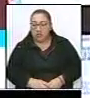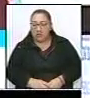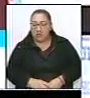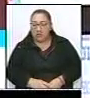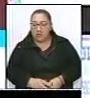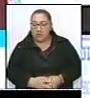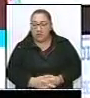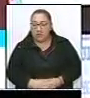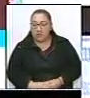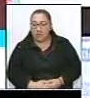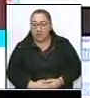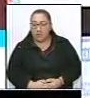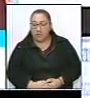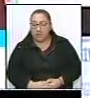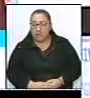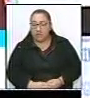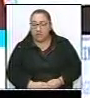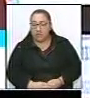para que